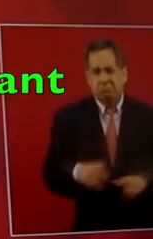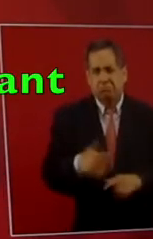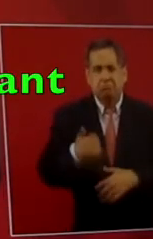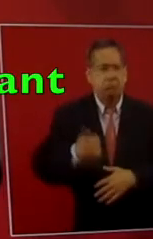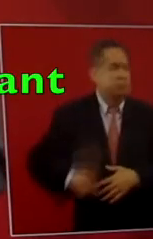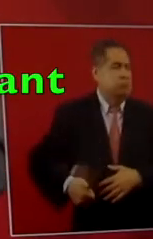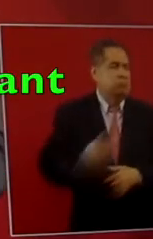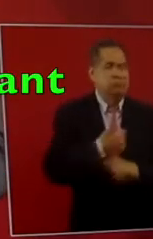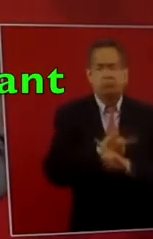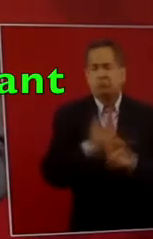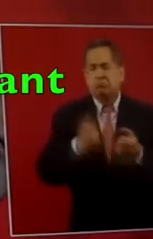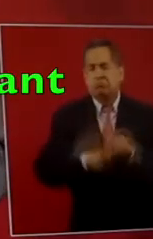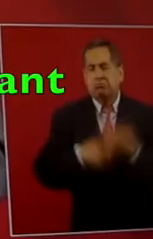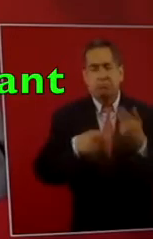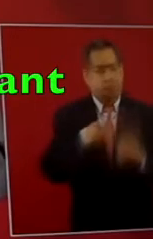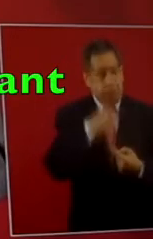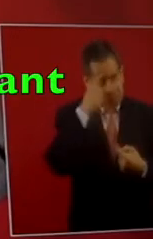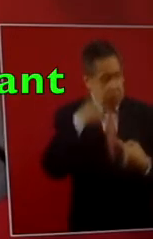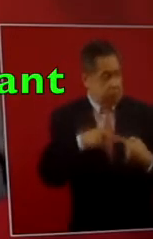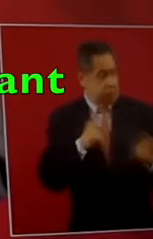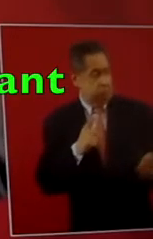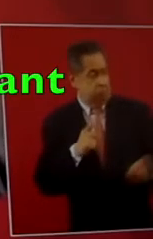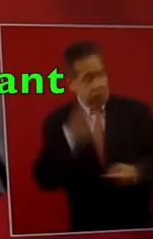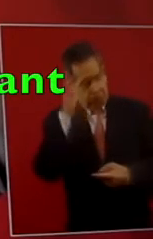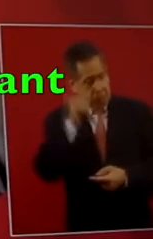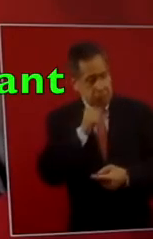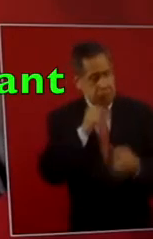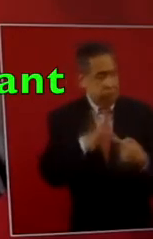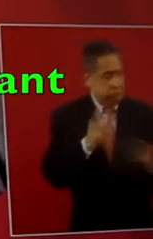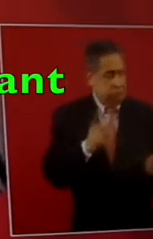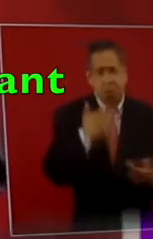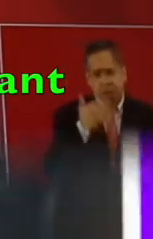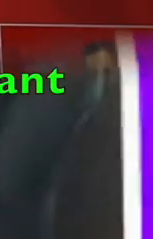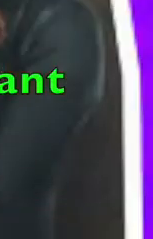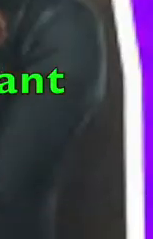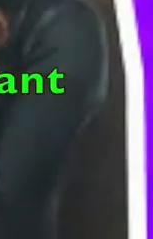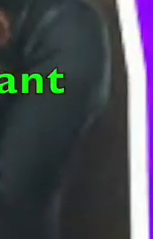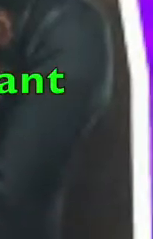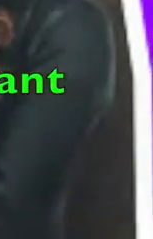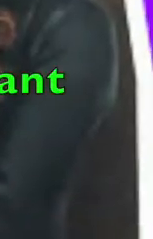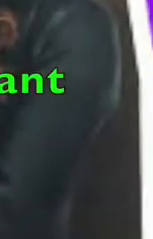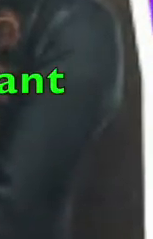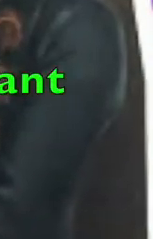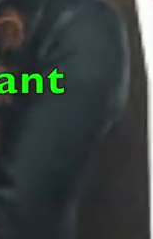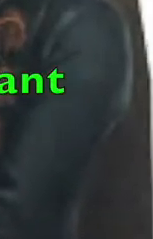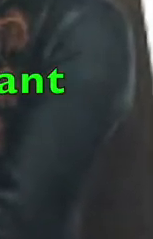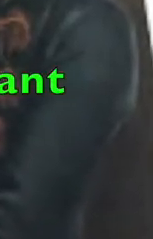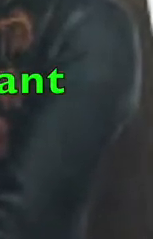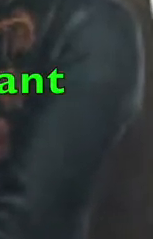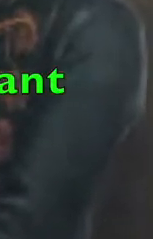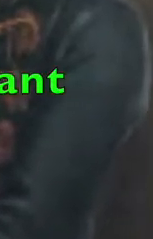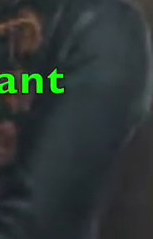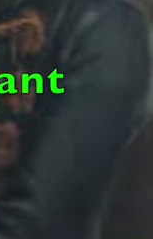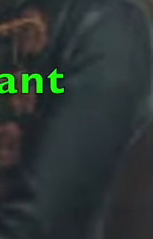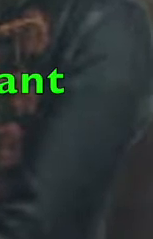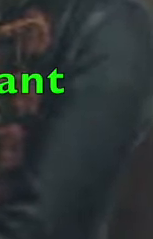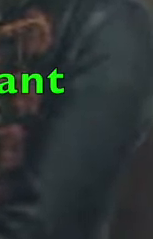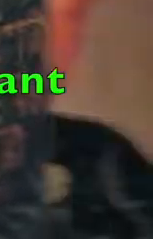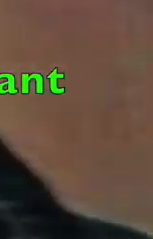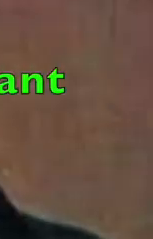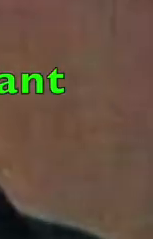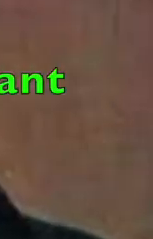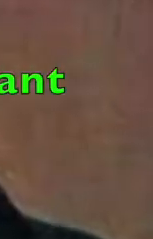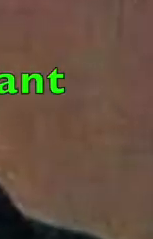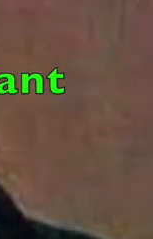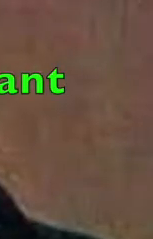muchos aspectos interesantes para poder determinar la culpabilidad de las personas. Después de esto, nos seguimos